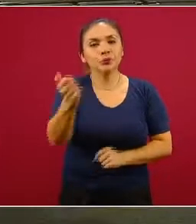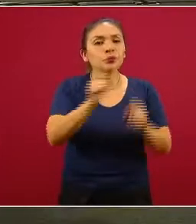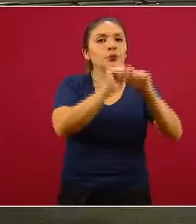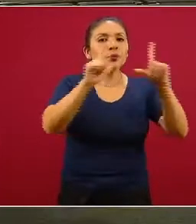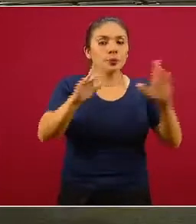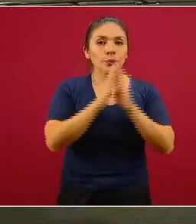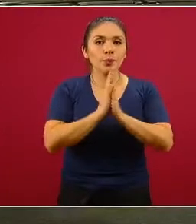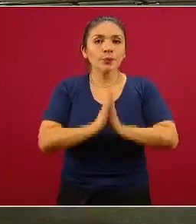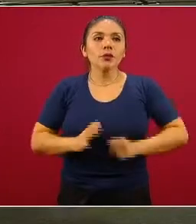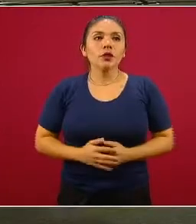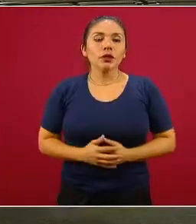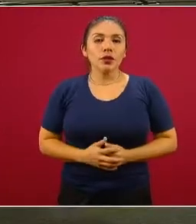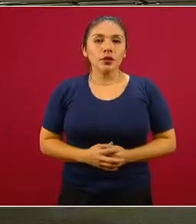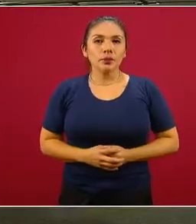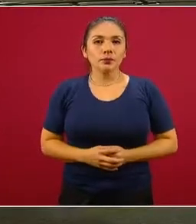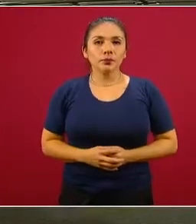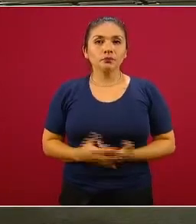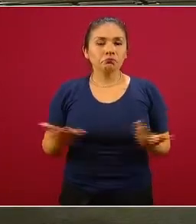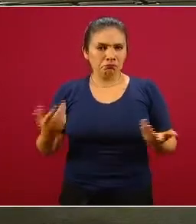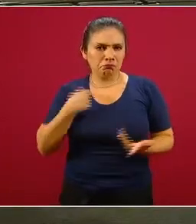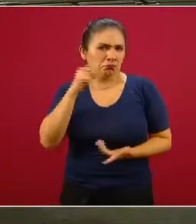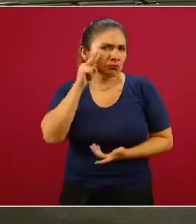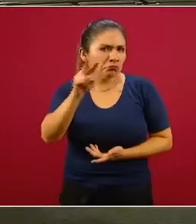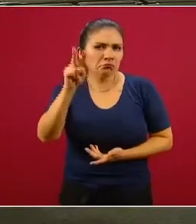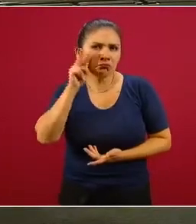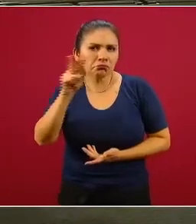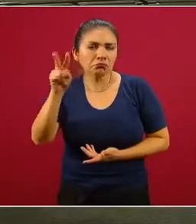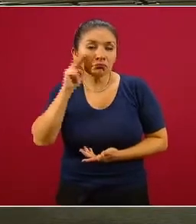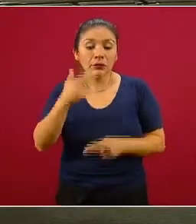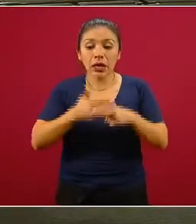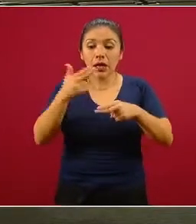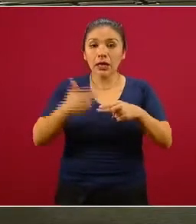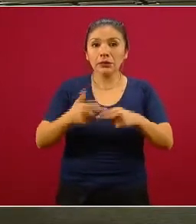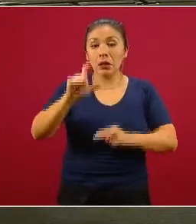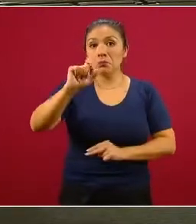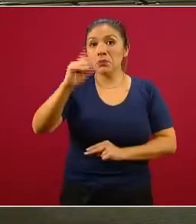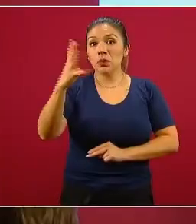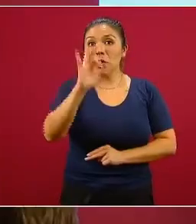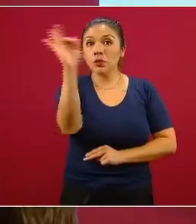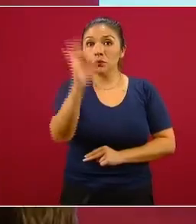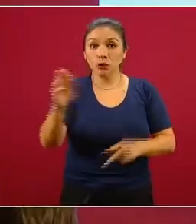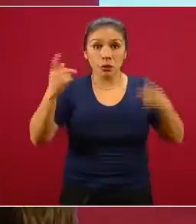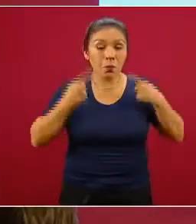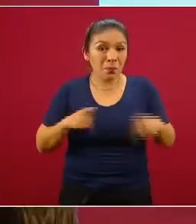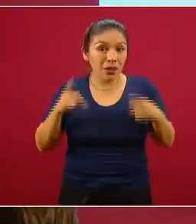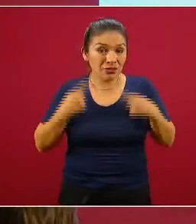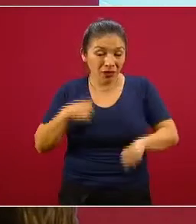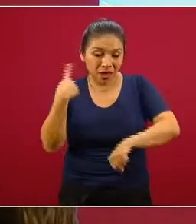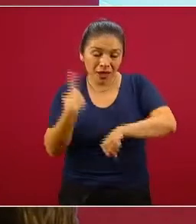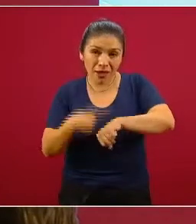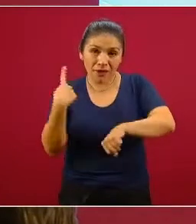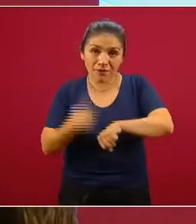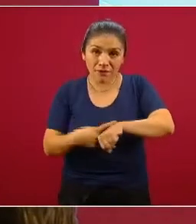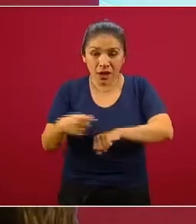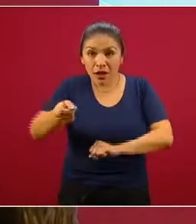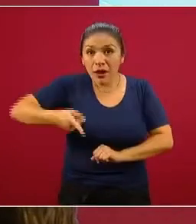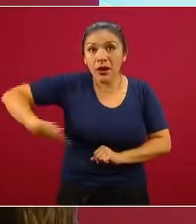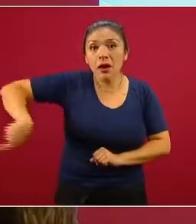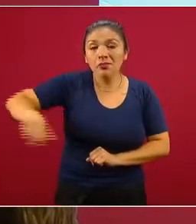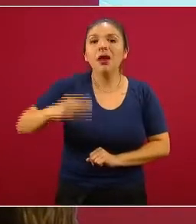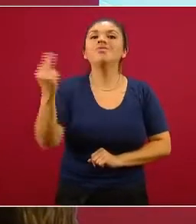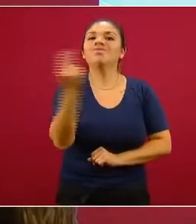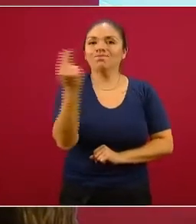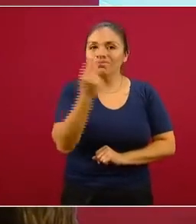favor. Hemos visto que hasta el 24% de nuestros pacientes